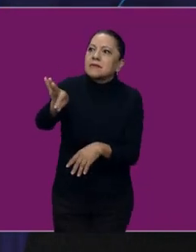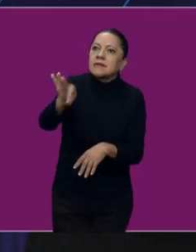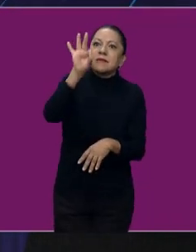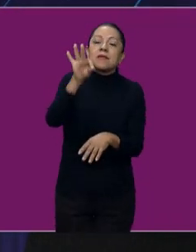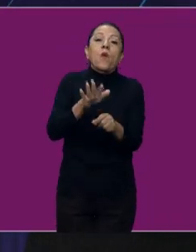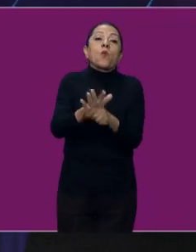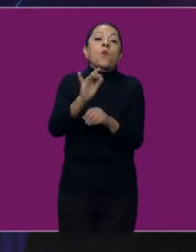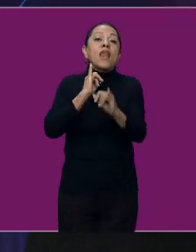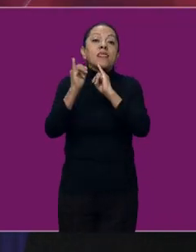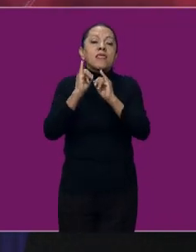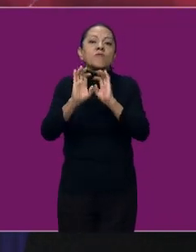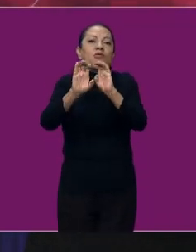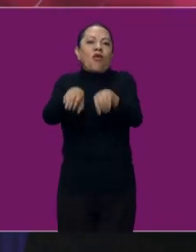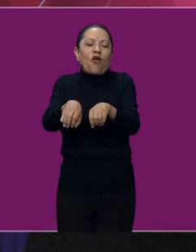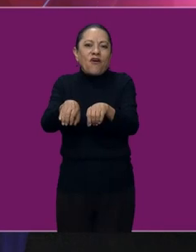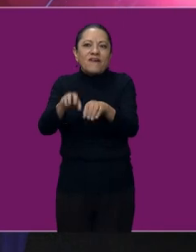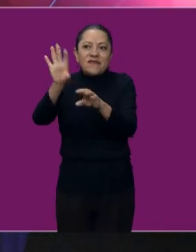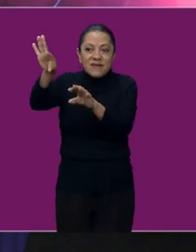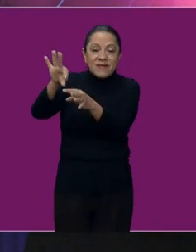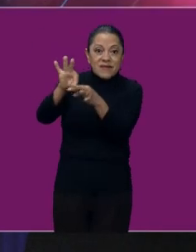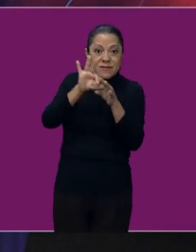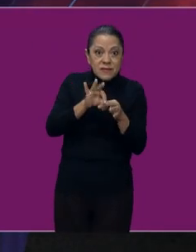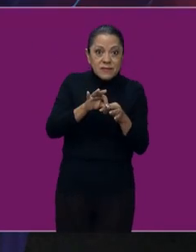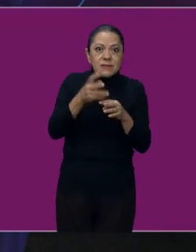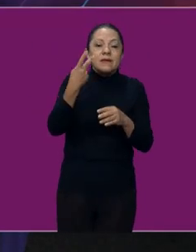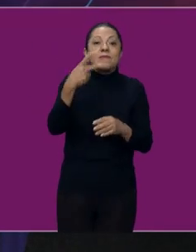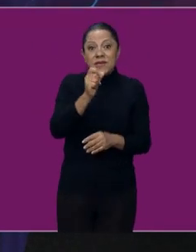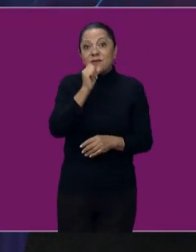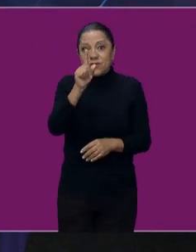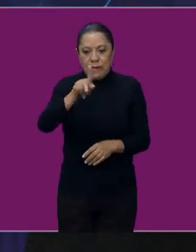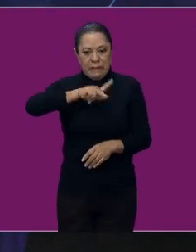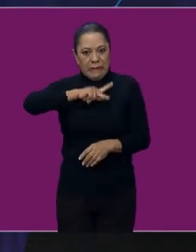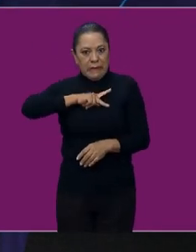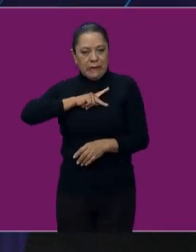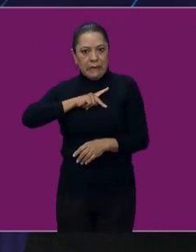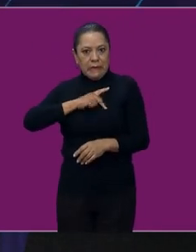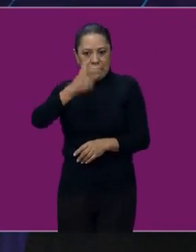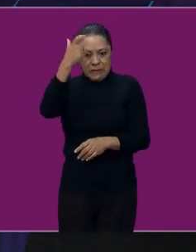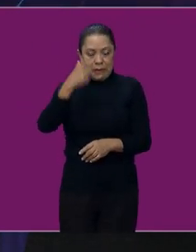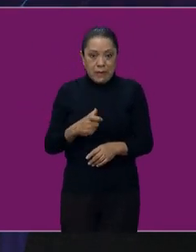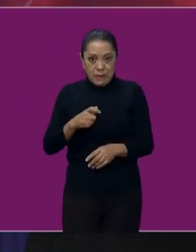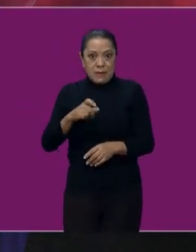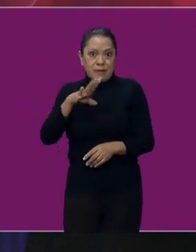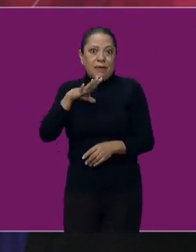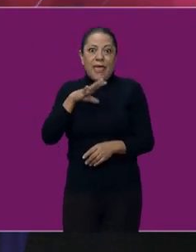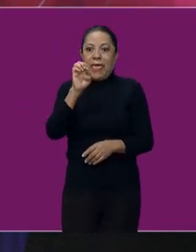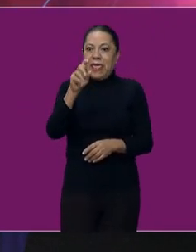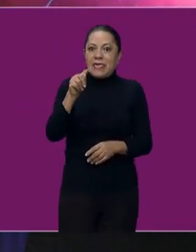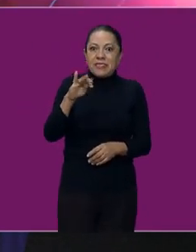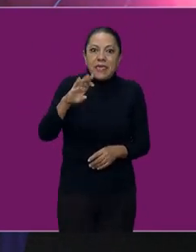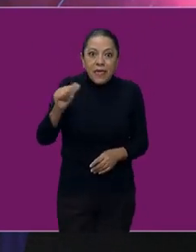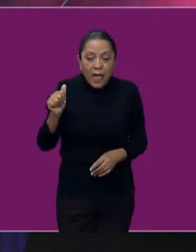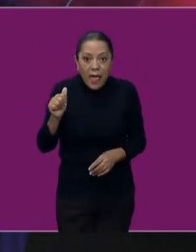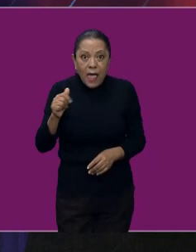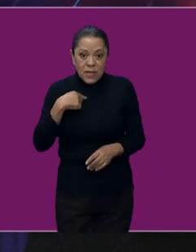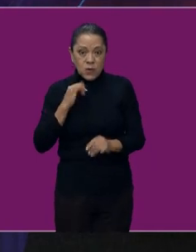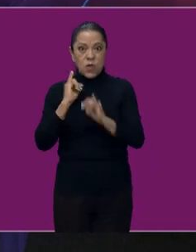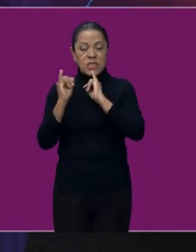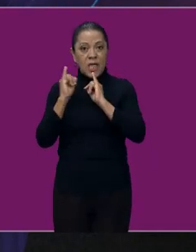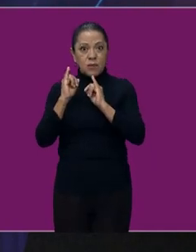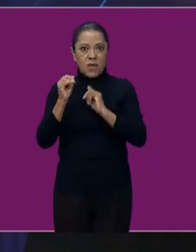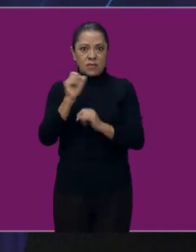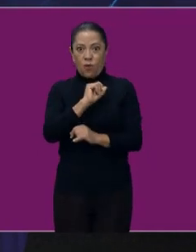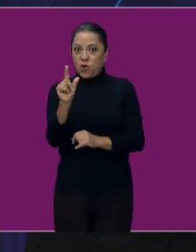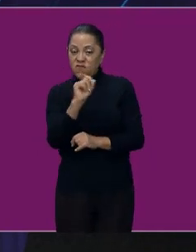contrata pero tú como intérprete tienes que tener esa ética profesional de decir si yo